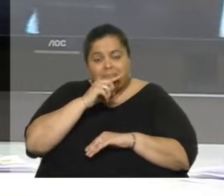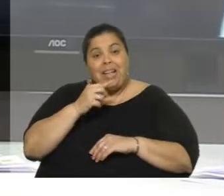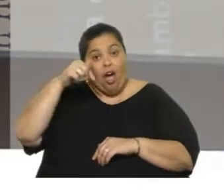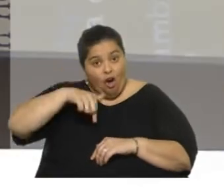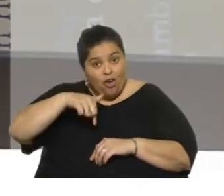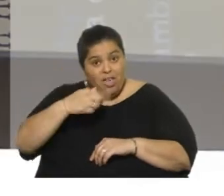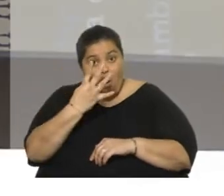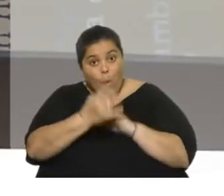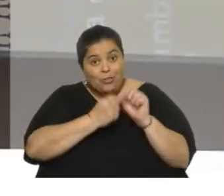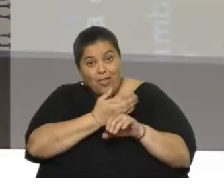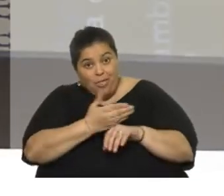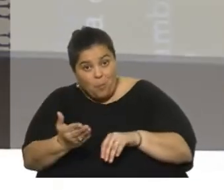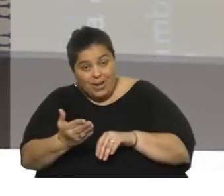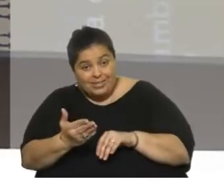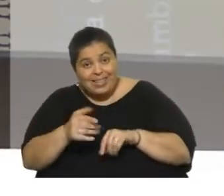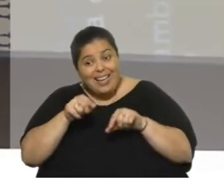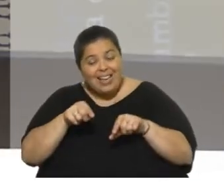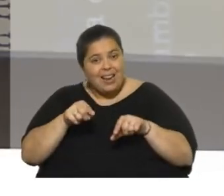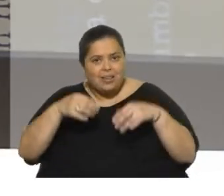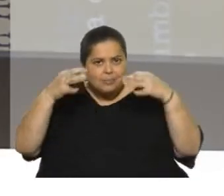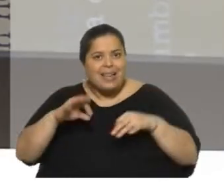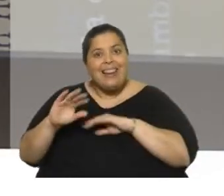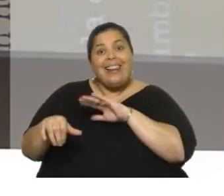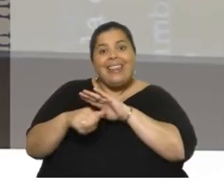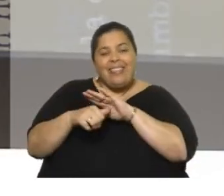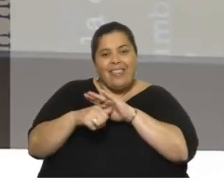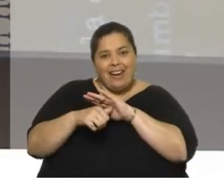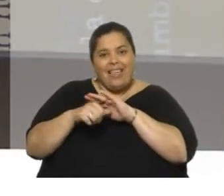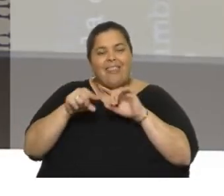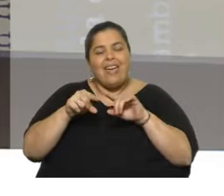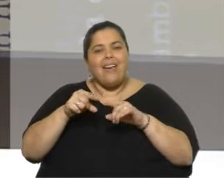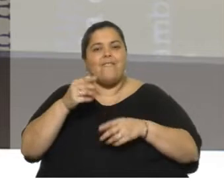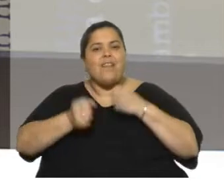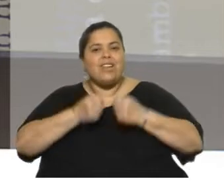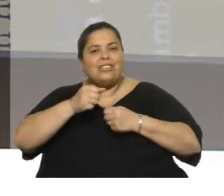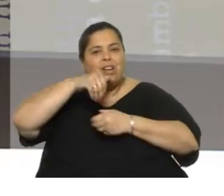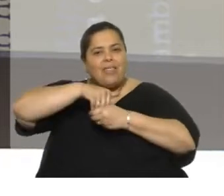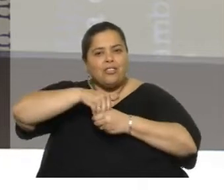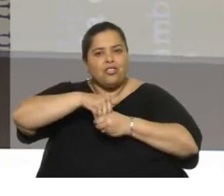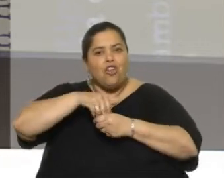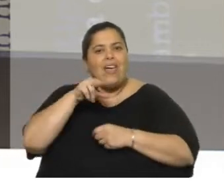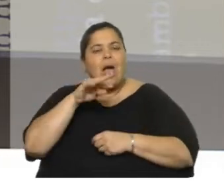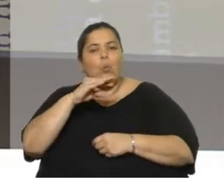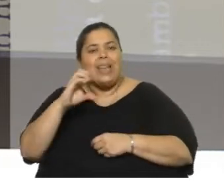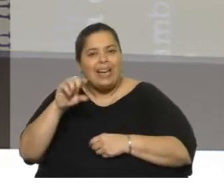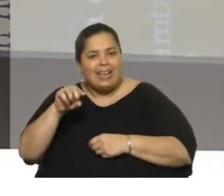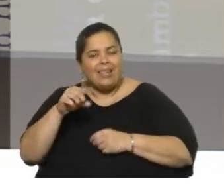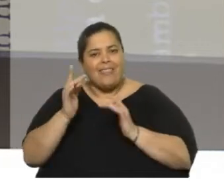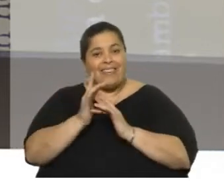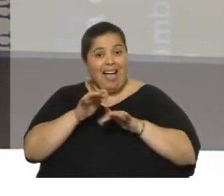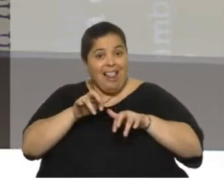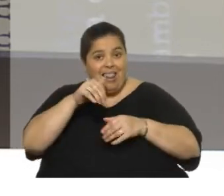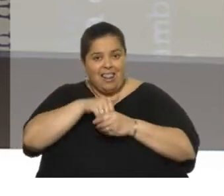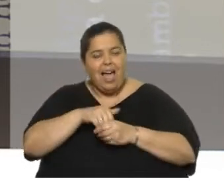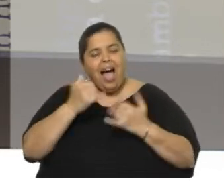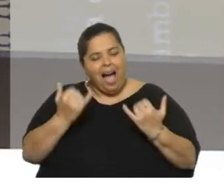4 años después, está transformado en uno de los líderes de fabricación digital dentro del UTEC. Hay estudiantes nuestros que